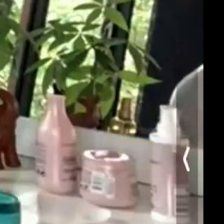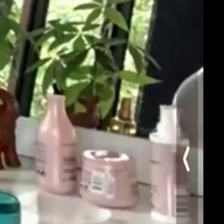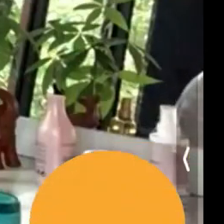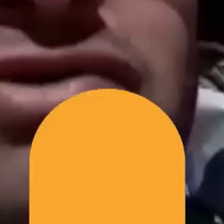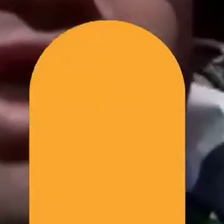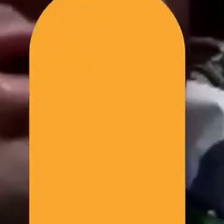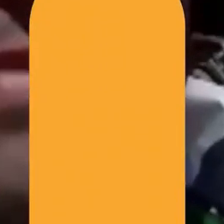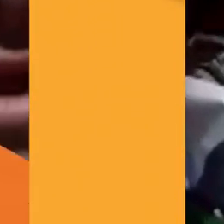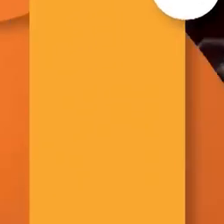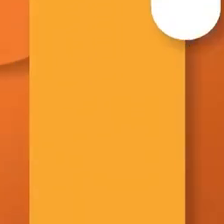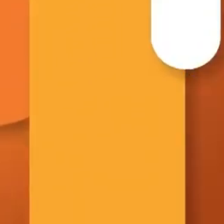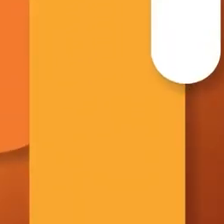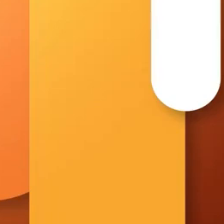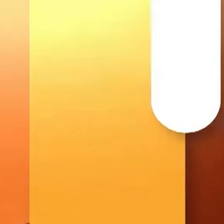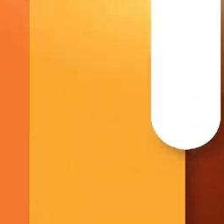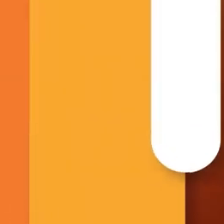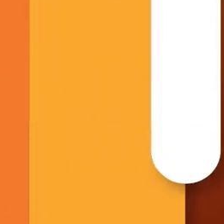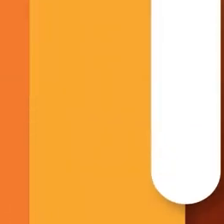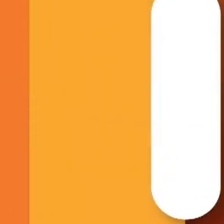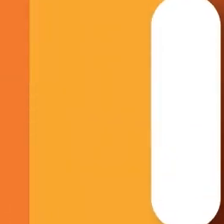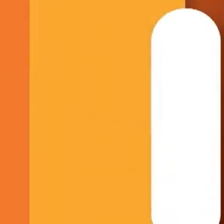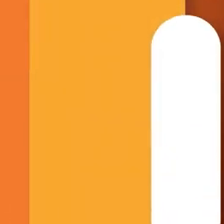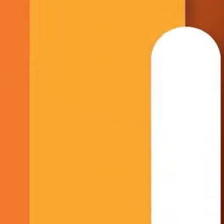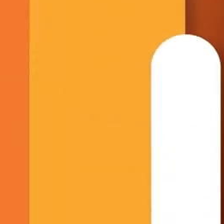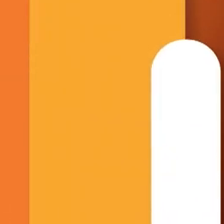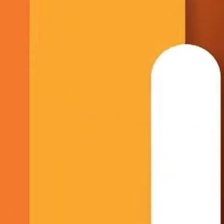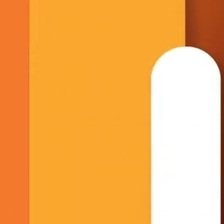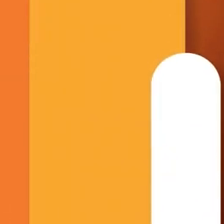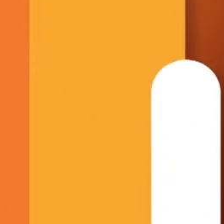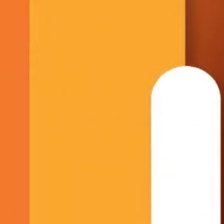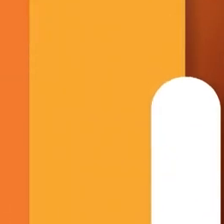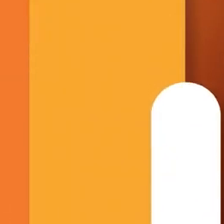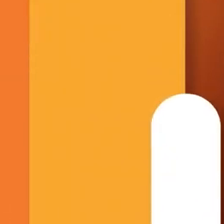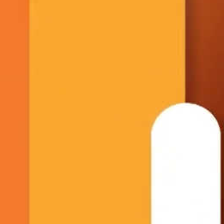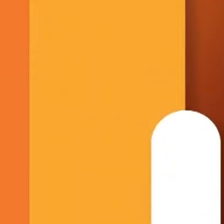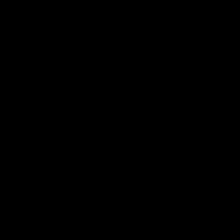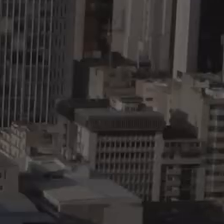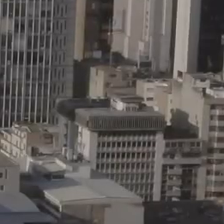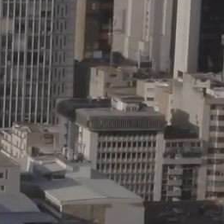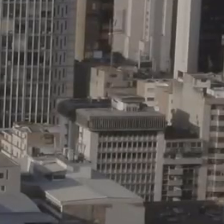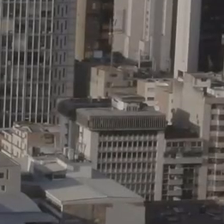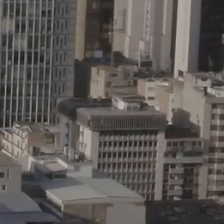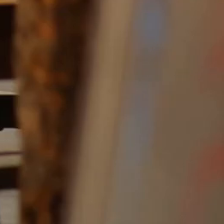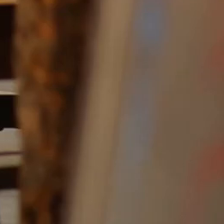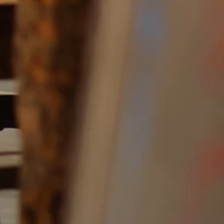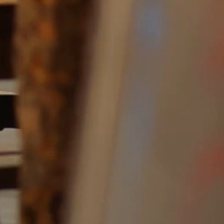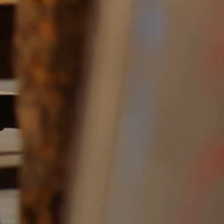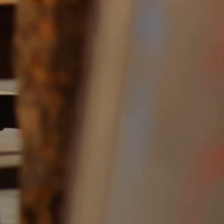De lunes a viernes desde las 9:30 de la mañana por Telemedellín, aquí te ves.